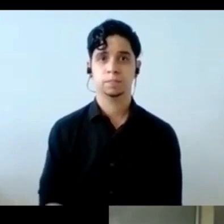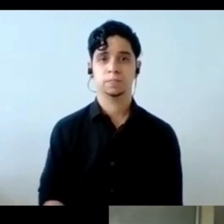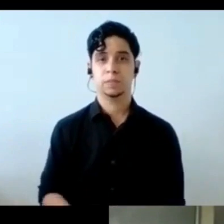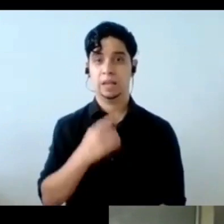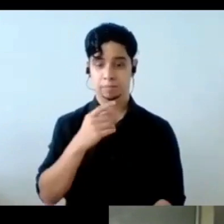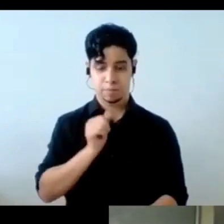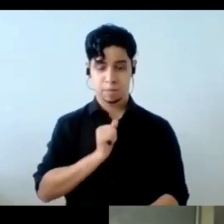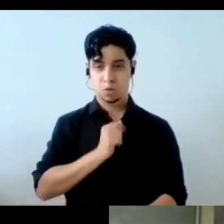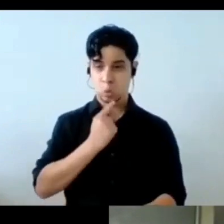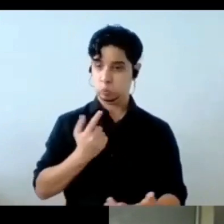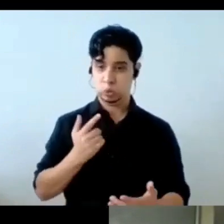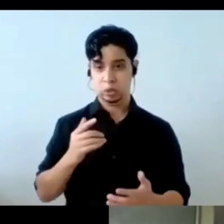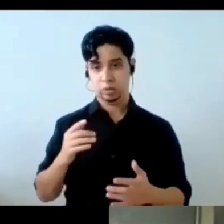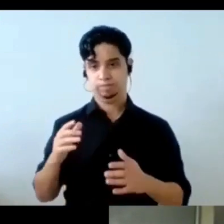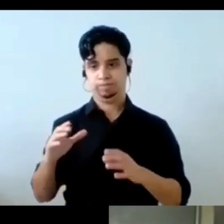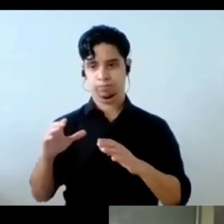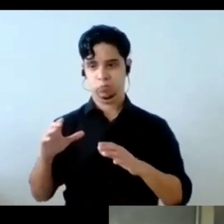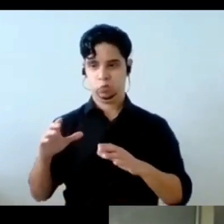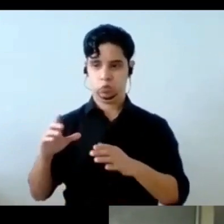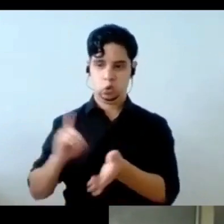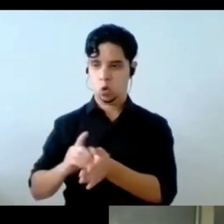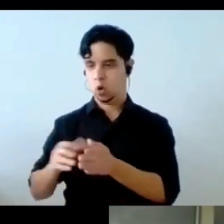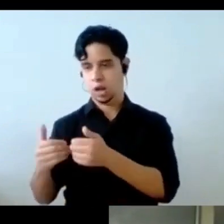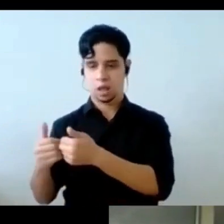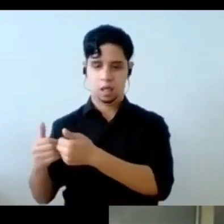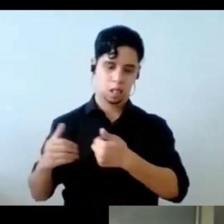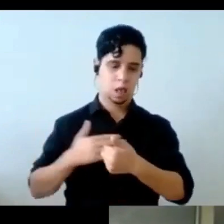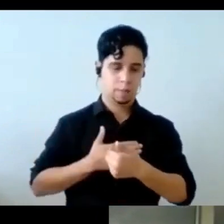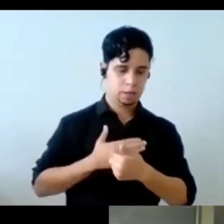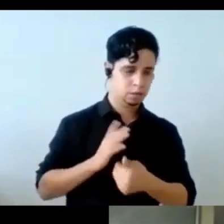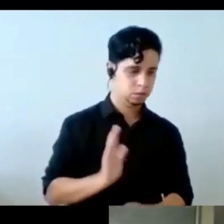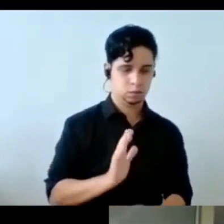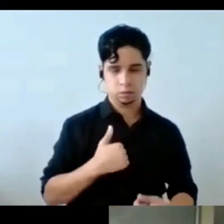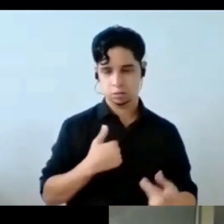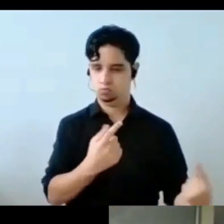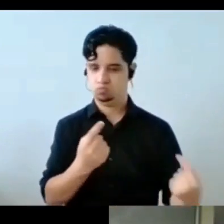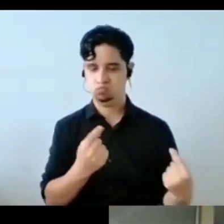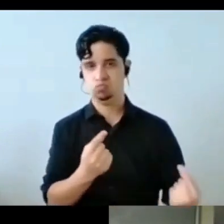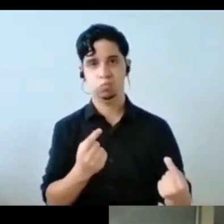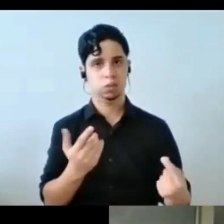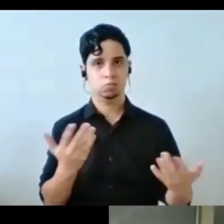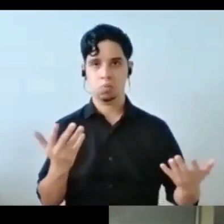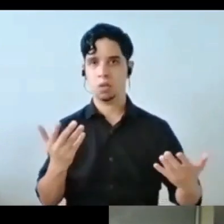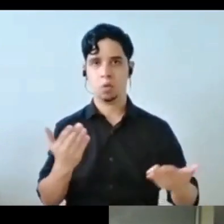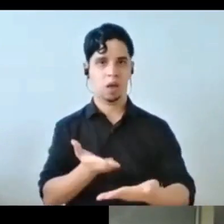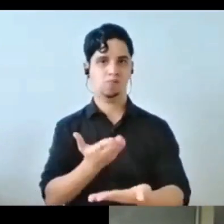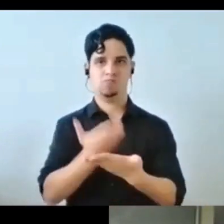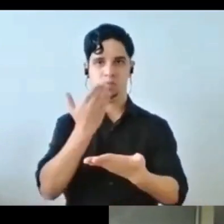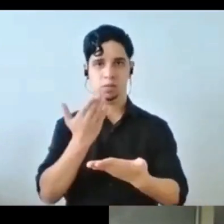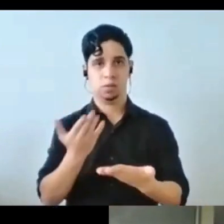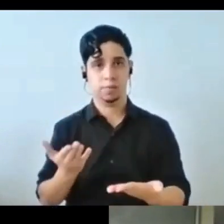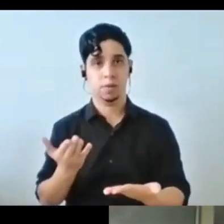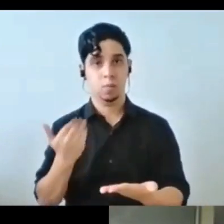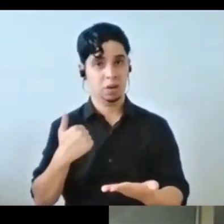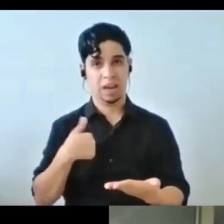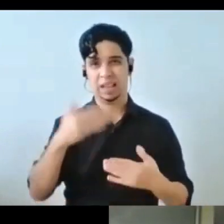caso. Me sacaron del sistema de doctores. Pues, ¿qué voy a hacer? Pues, de alguna forma lo tengo que probar, porque él estaba bastante